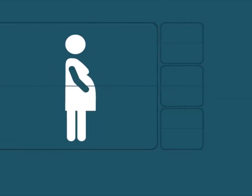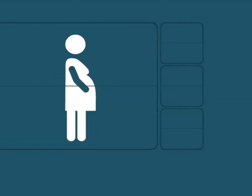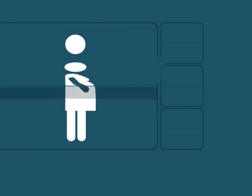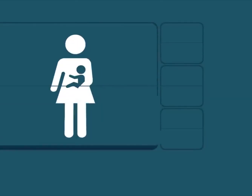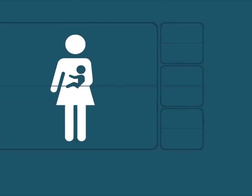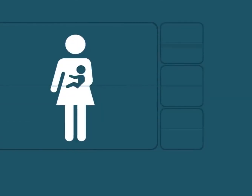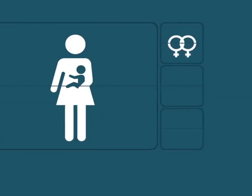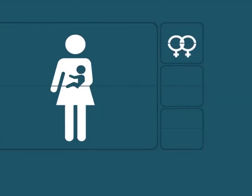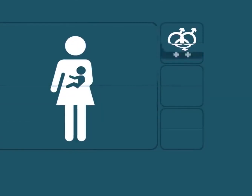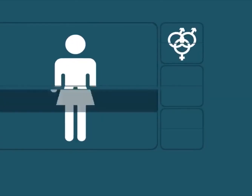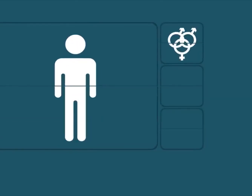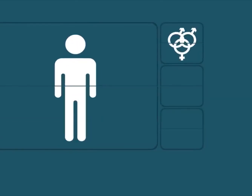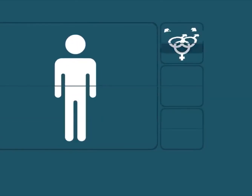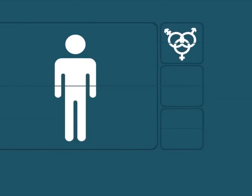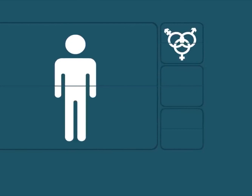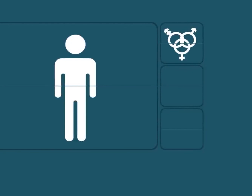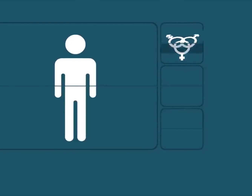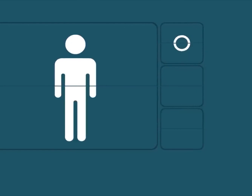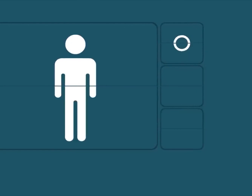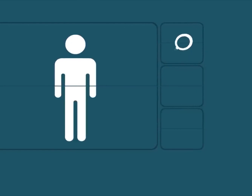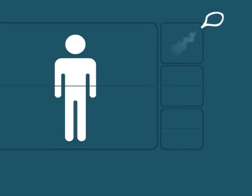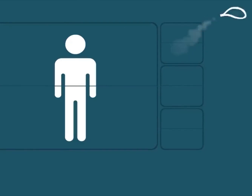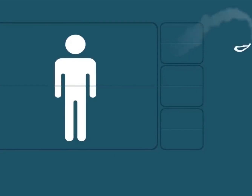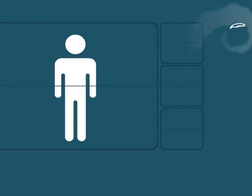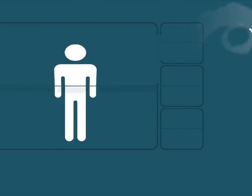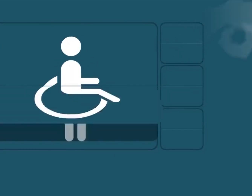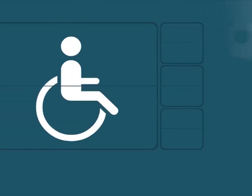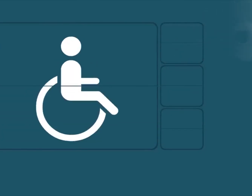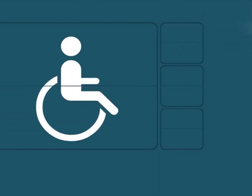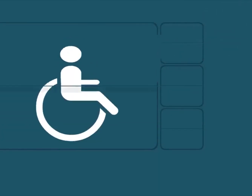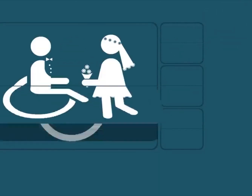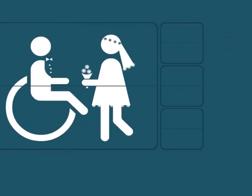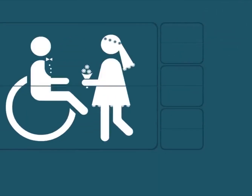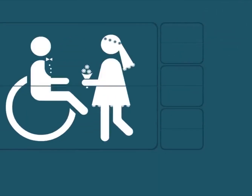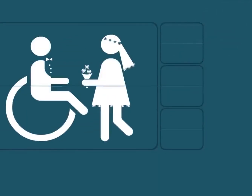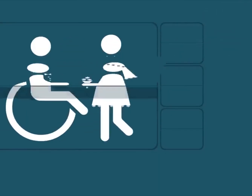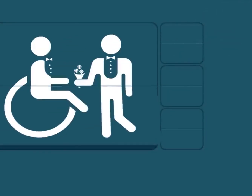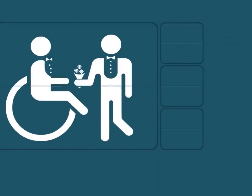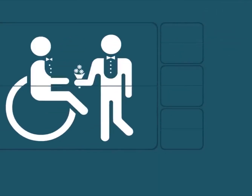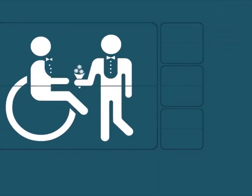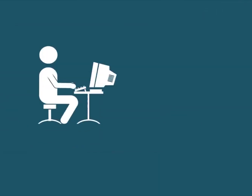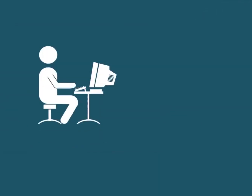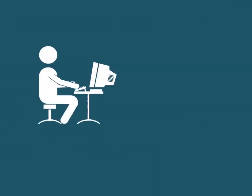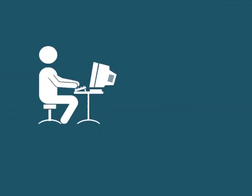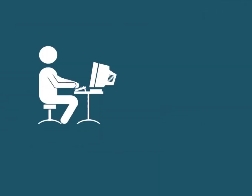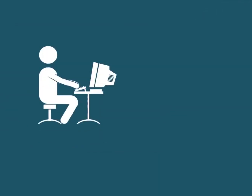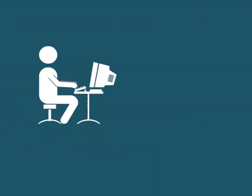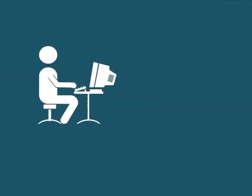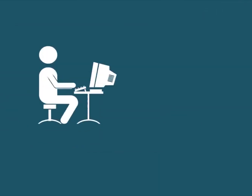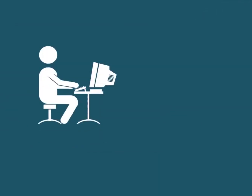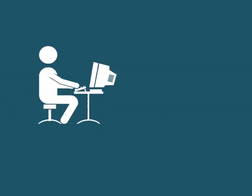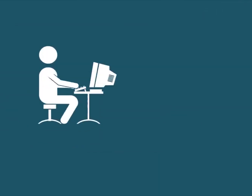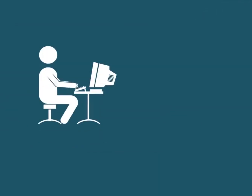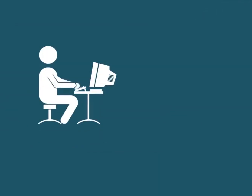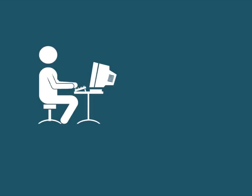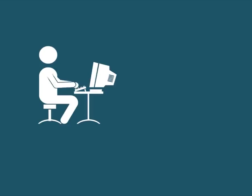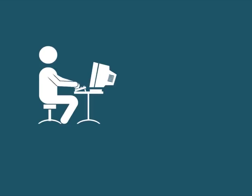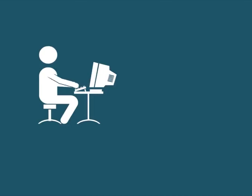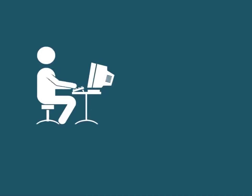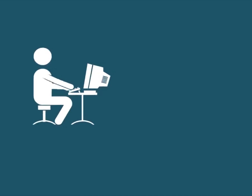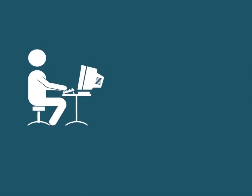La inclusión integra positivamente la diversidad de las personas y sus diferencias individuales, dando la oportunidad